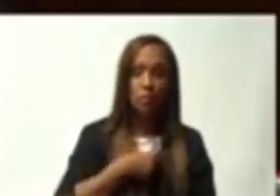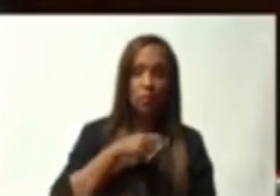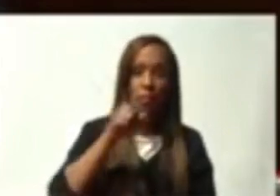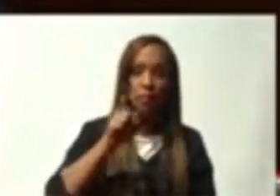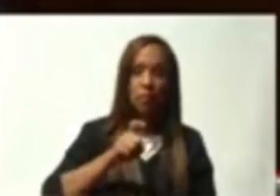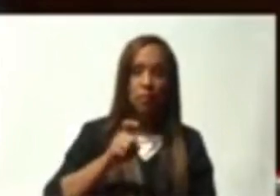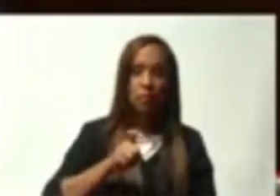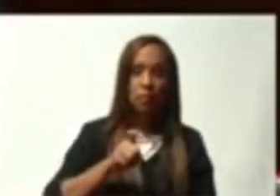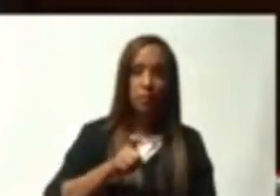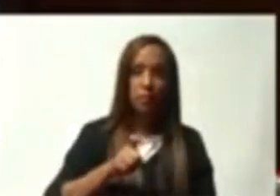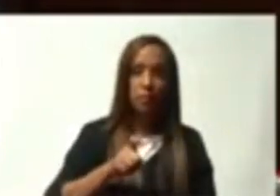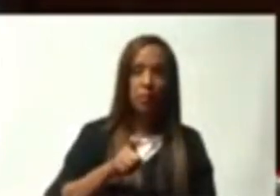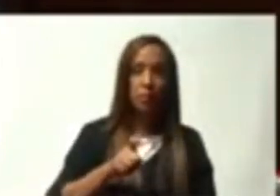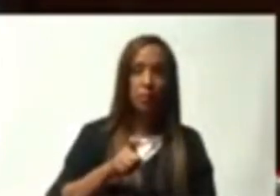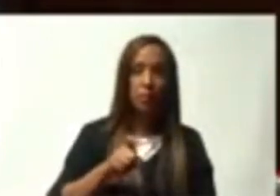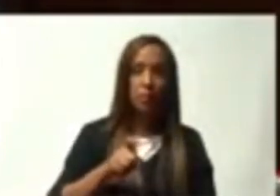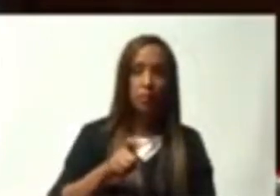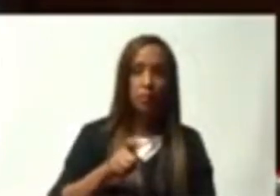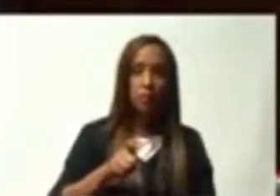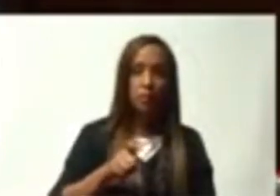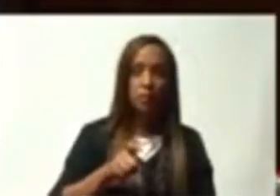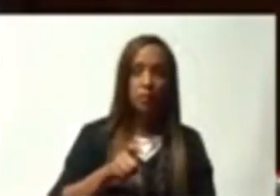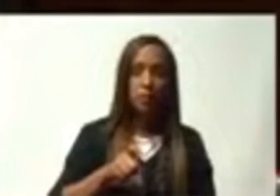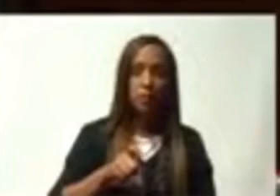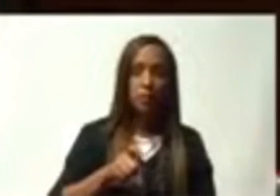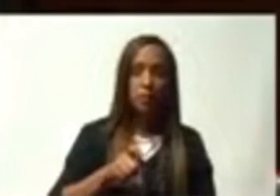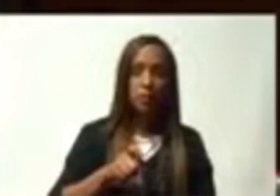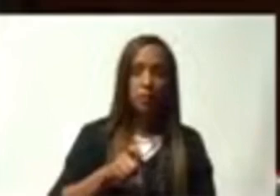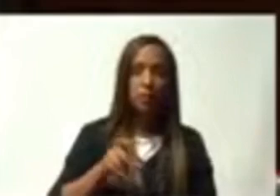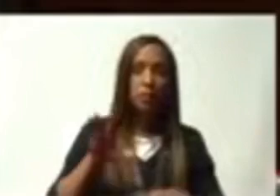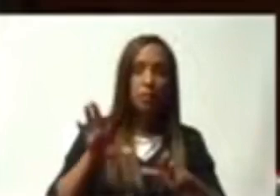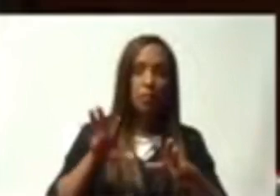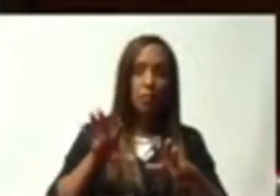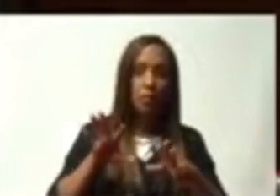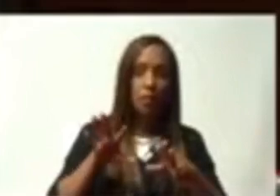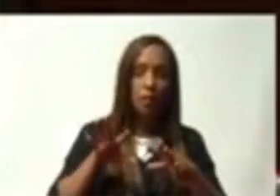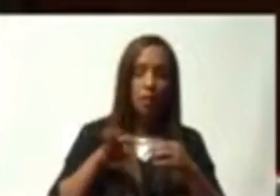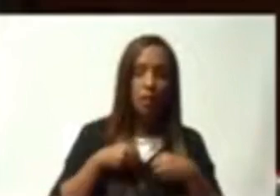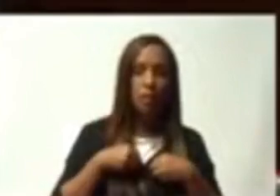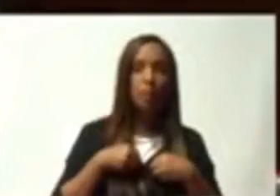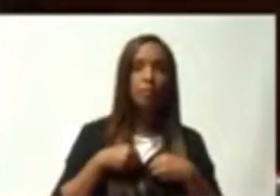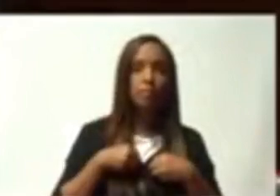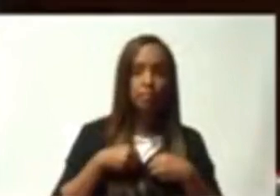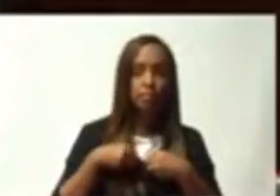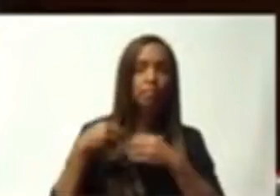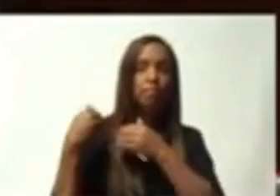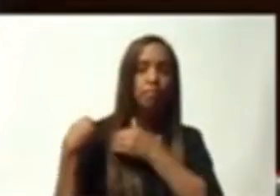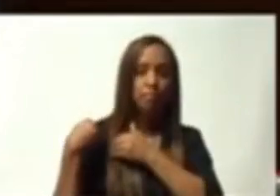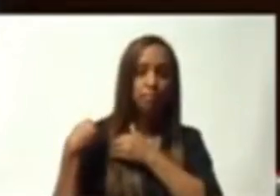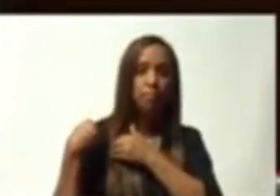Y nosotros vamos a votar por este préstamo, pero nosotros le vamos a dar seguimiento porque estamos fiscalizando esa ley.